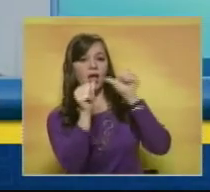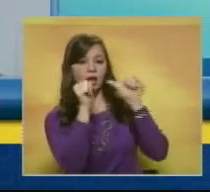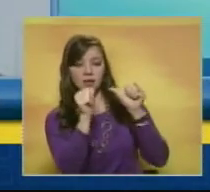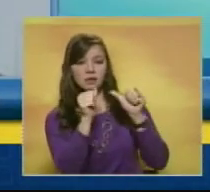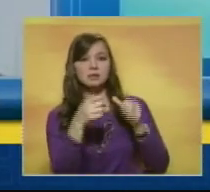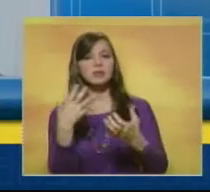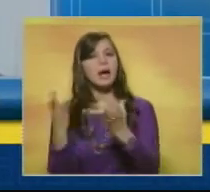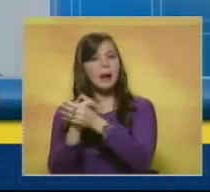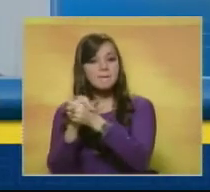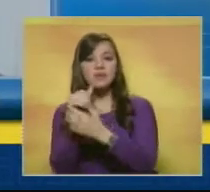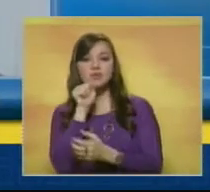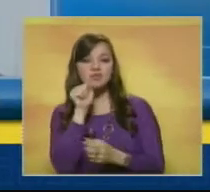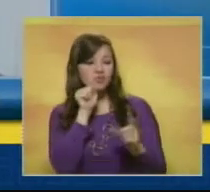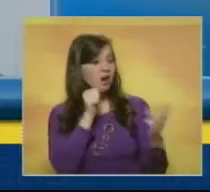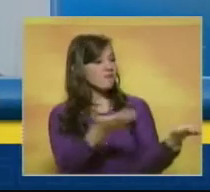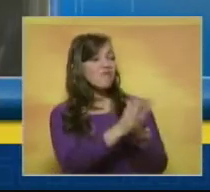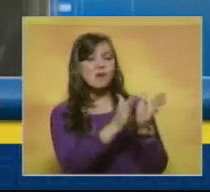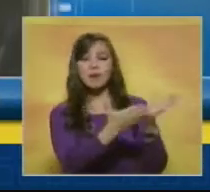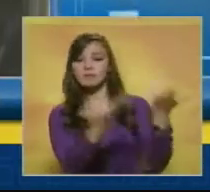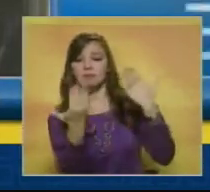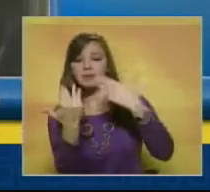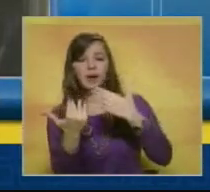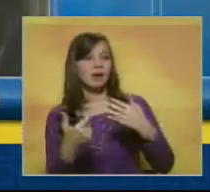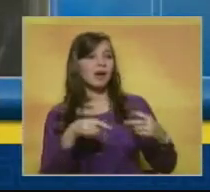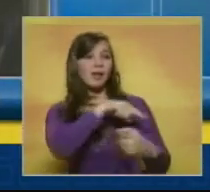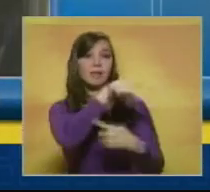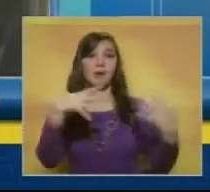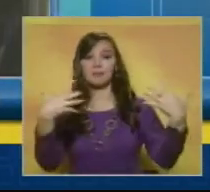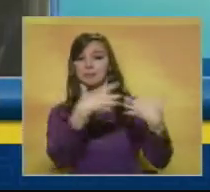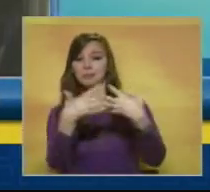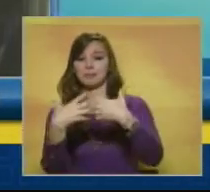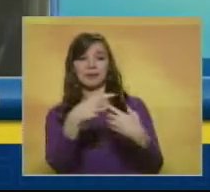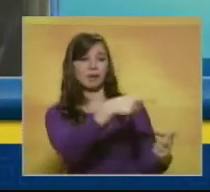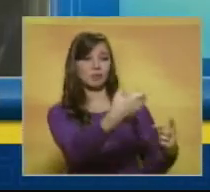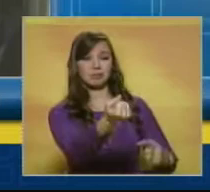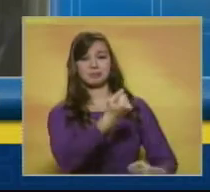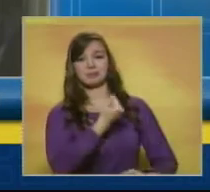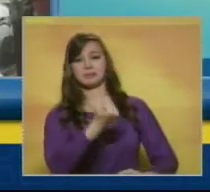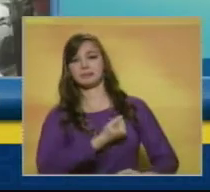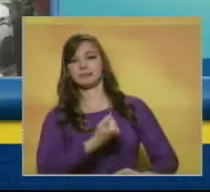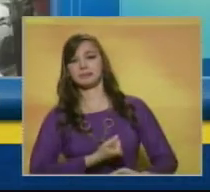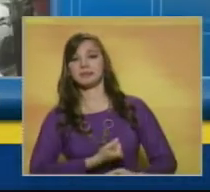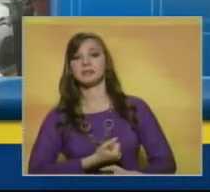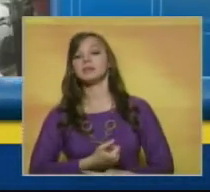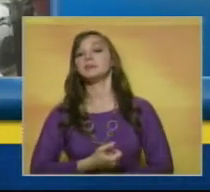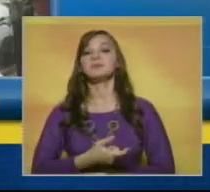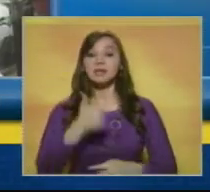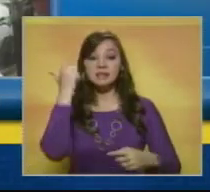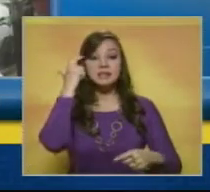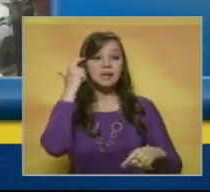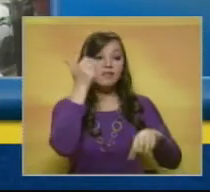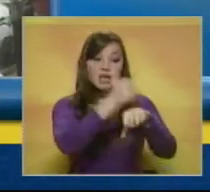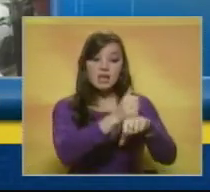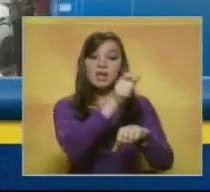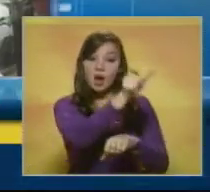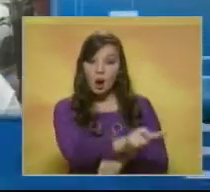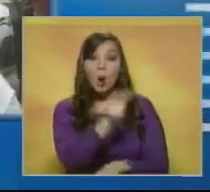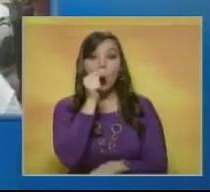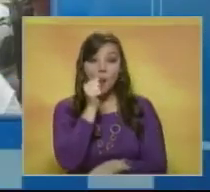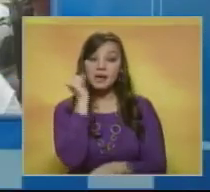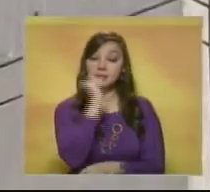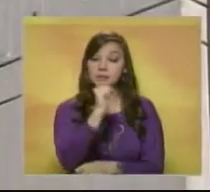la residencia y se produjo una riña que finalizó con el homicidio. Se conoció que el presunto autor del crimen se encuentra